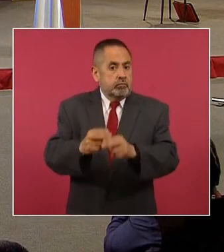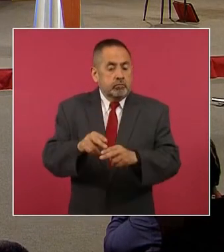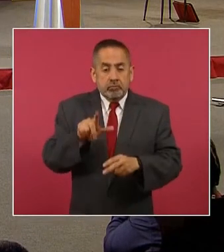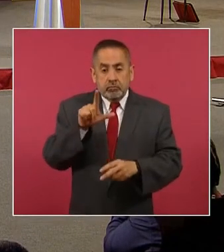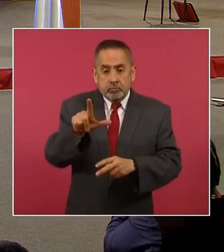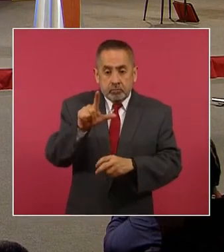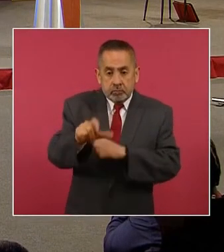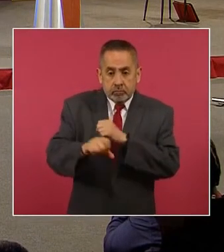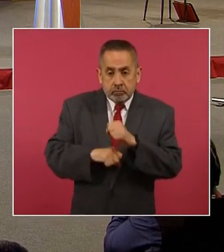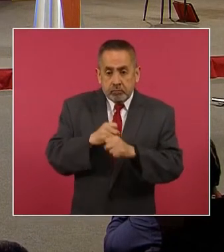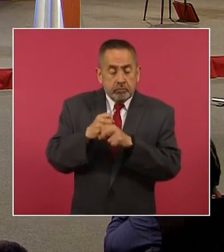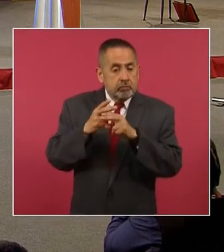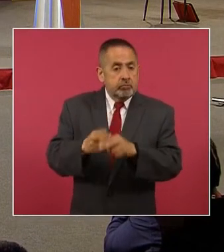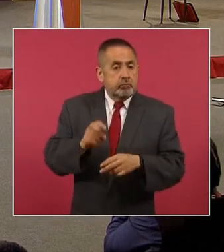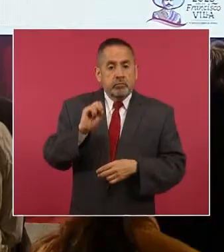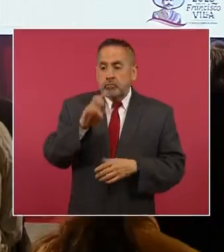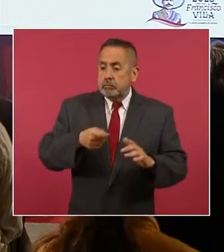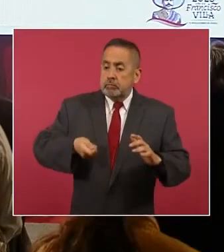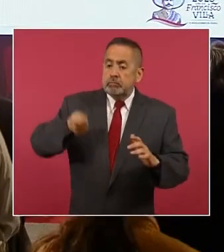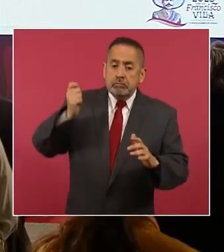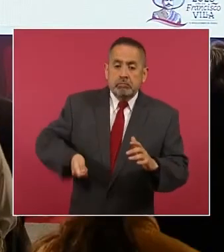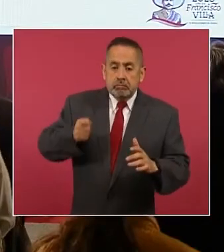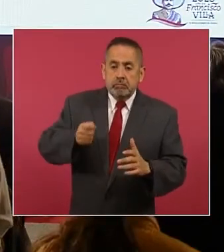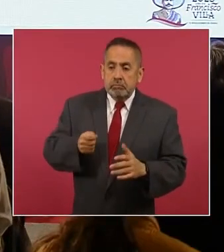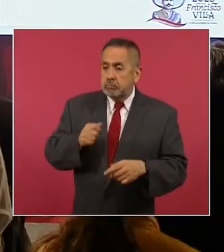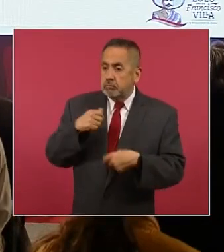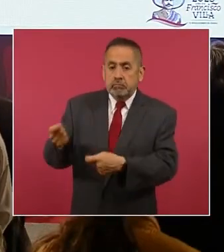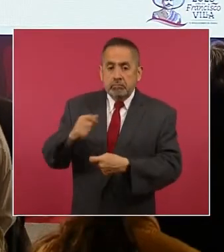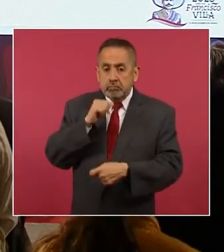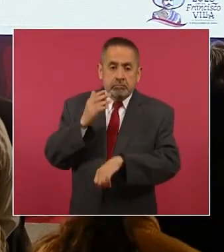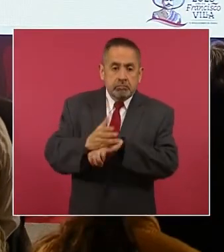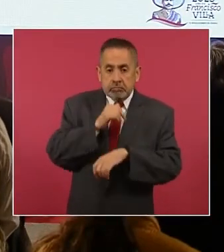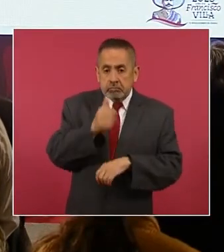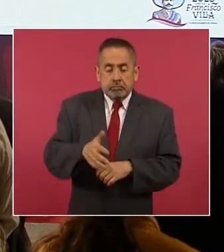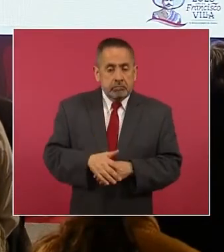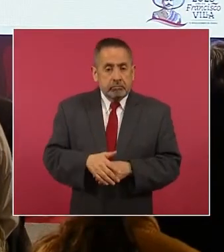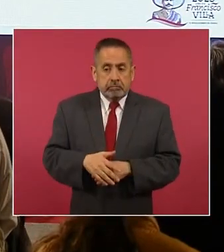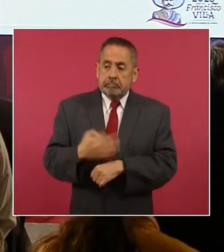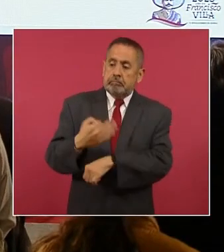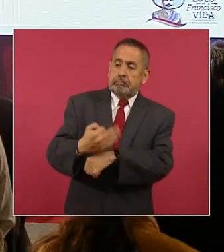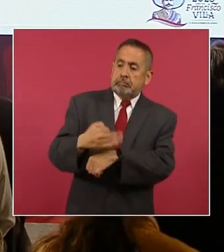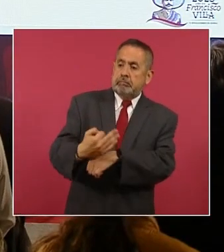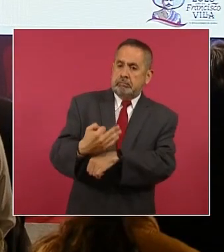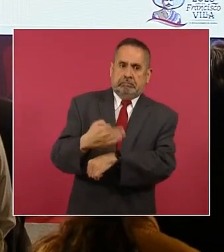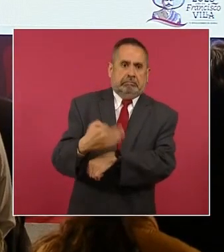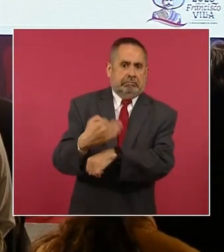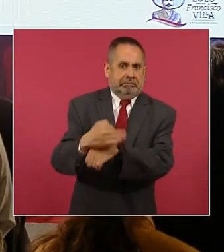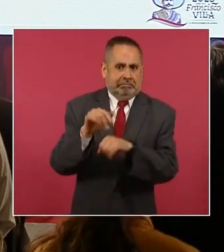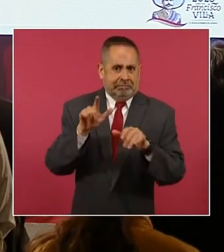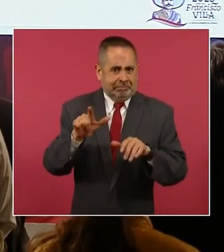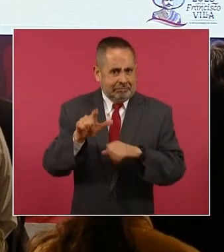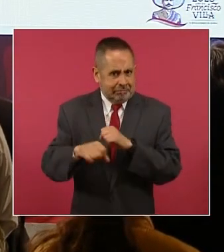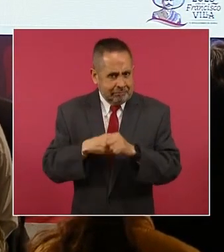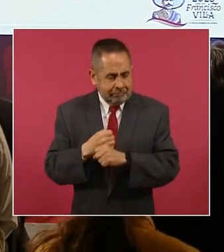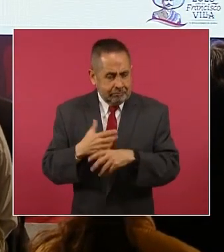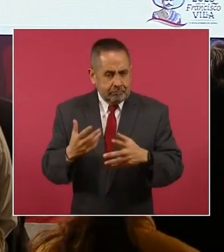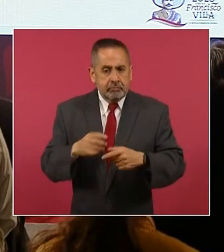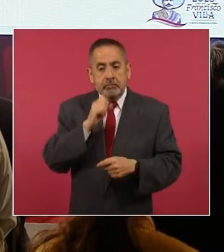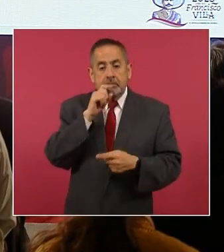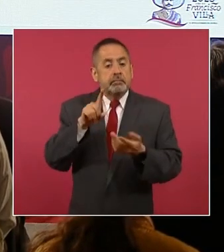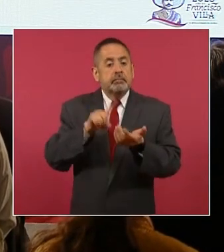tiene 17 años y no tiene sentencia, y también la tortura que se ha comprobado con el